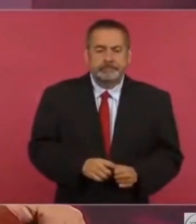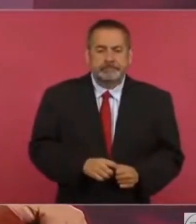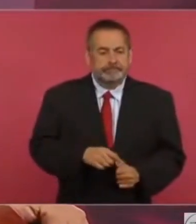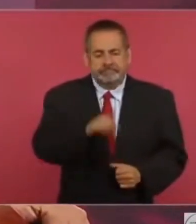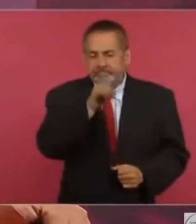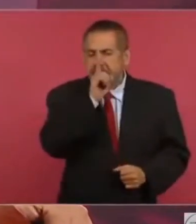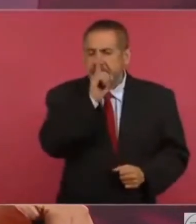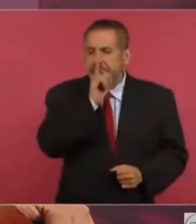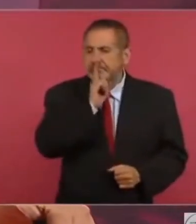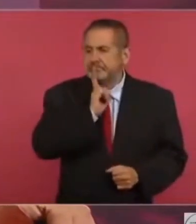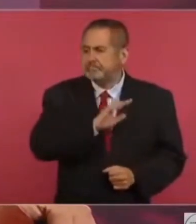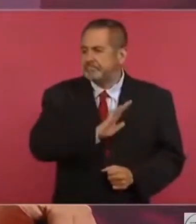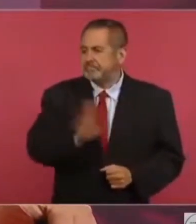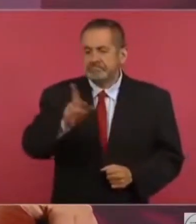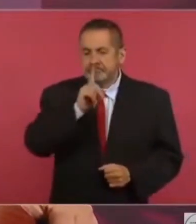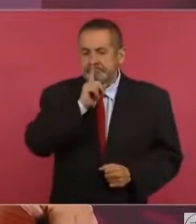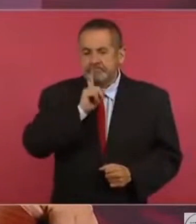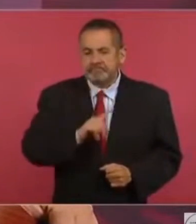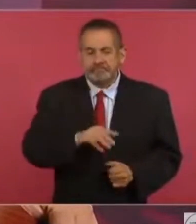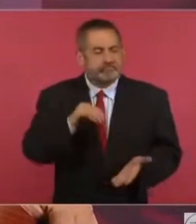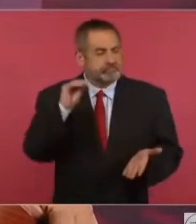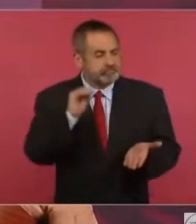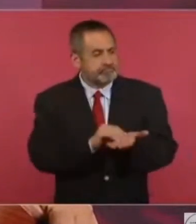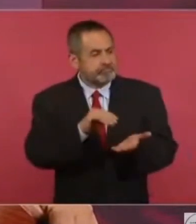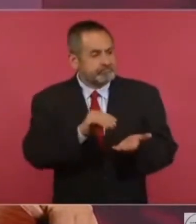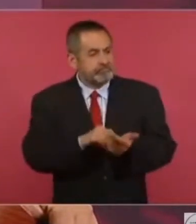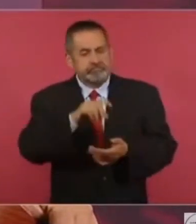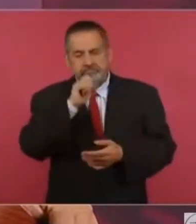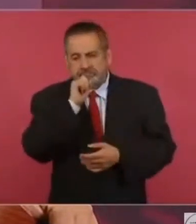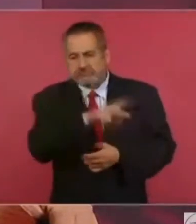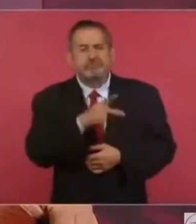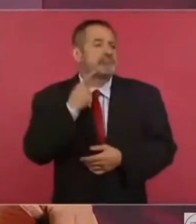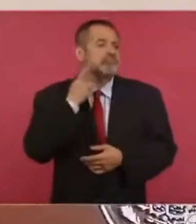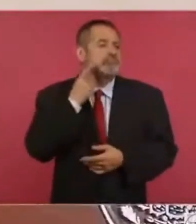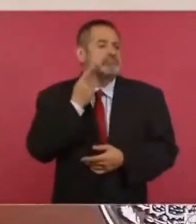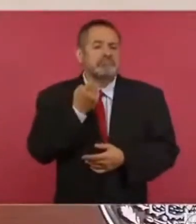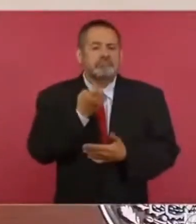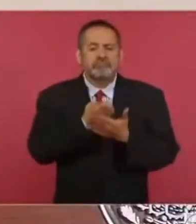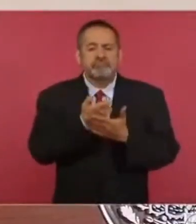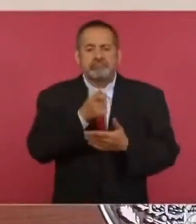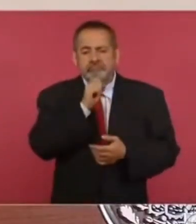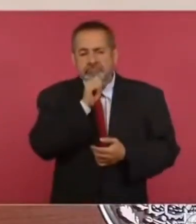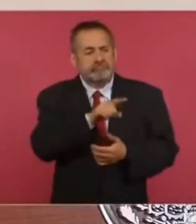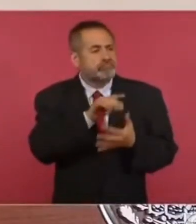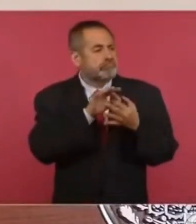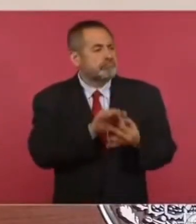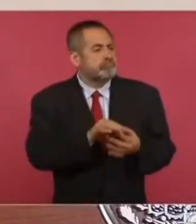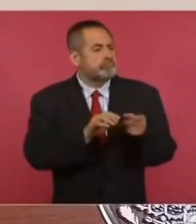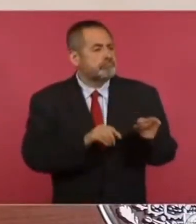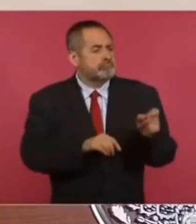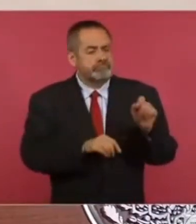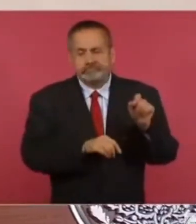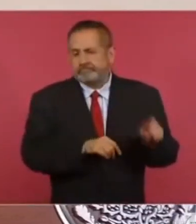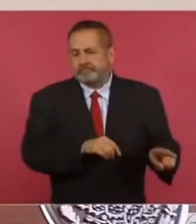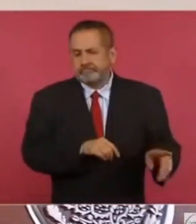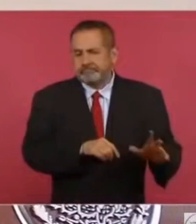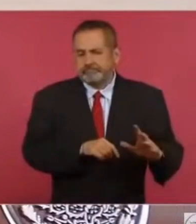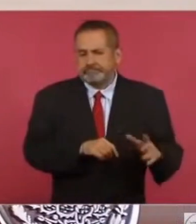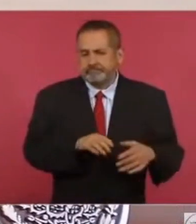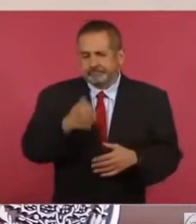pura mentira, siguió la misma política económica. Eso es lo que se conoce